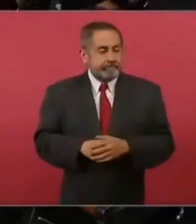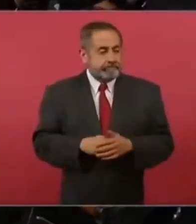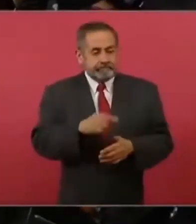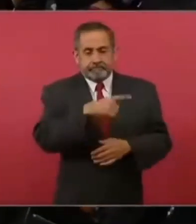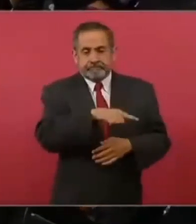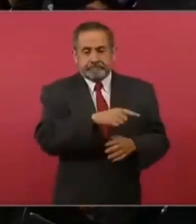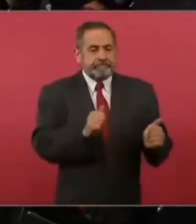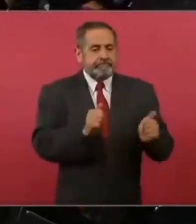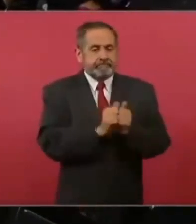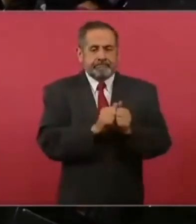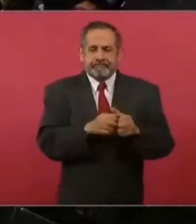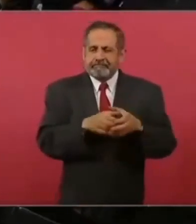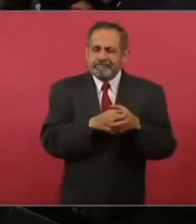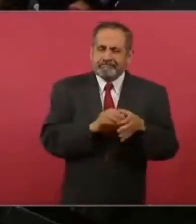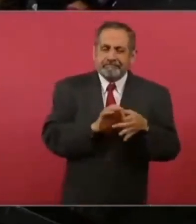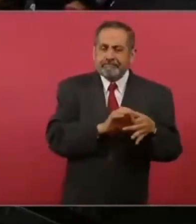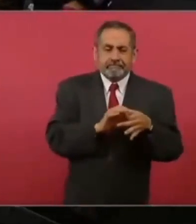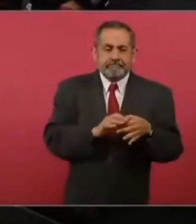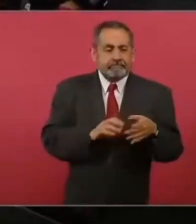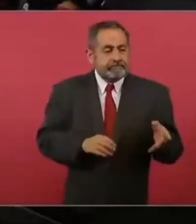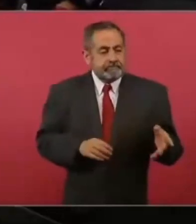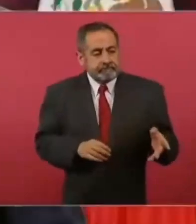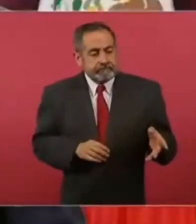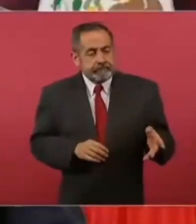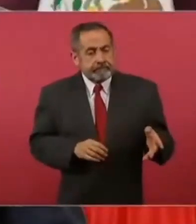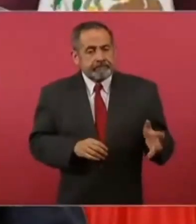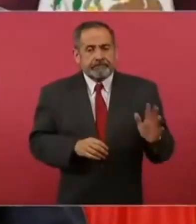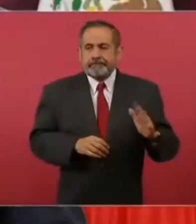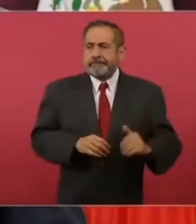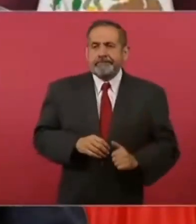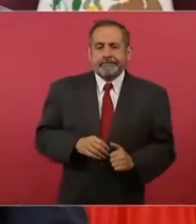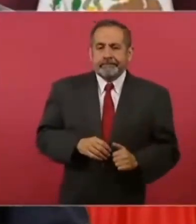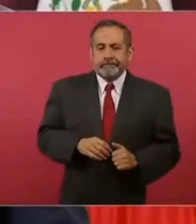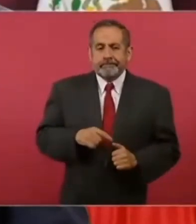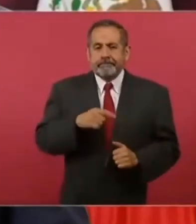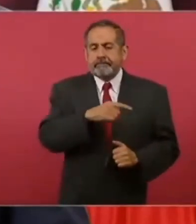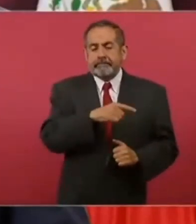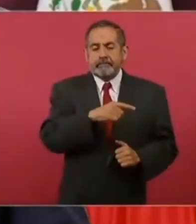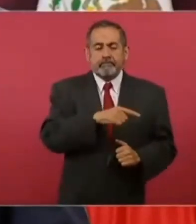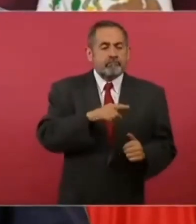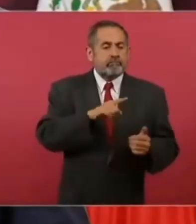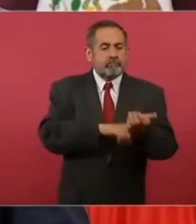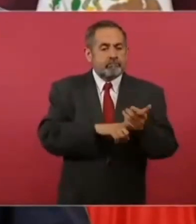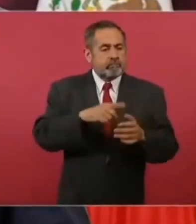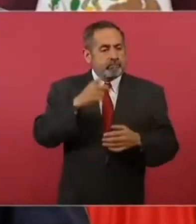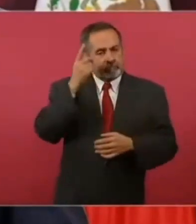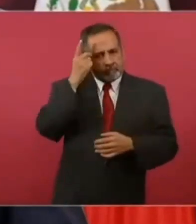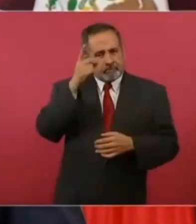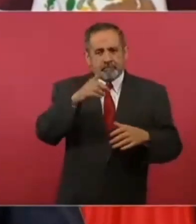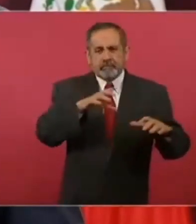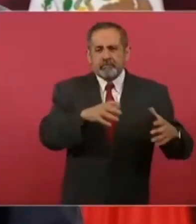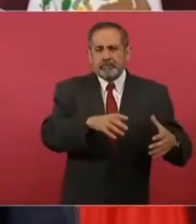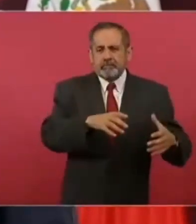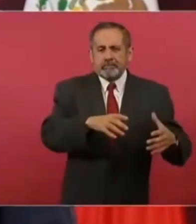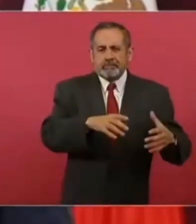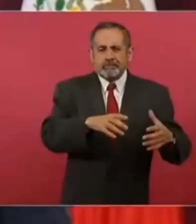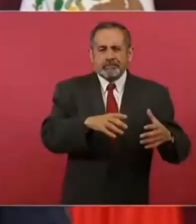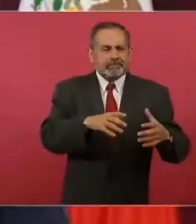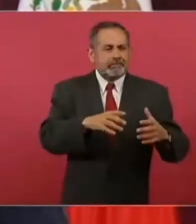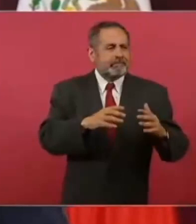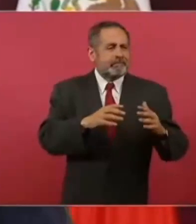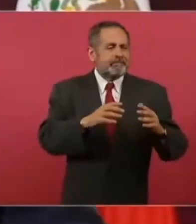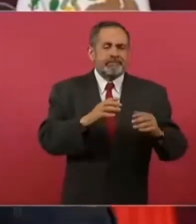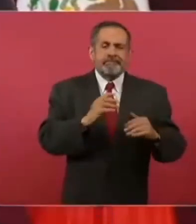compenetrados con la cuestión financiera habían estado como dueños de casas de